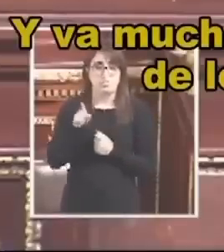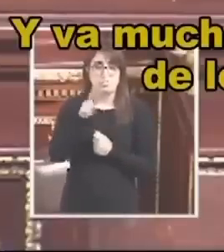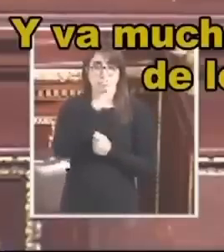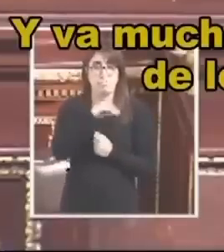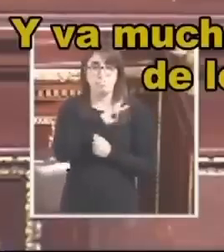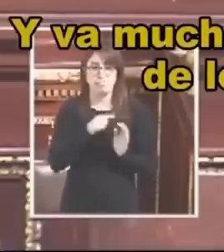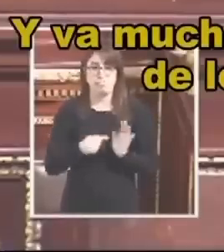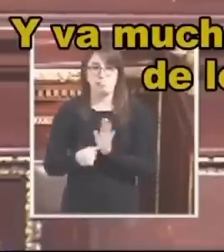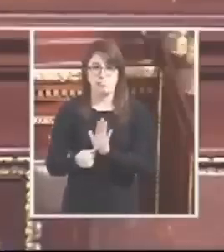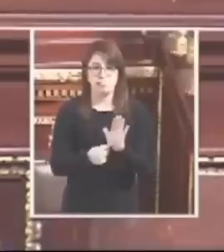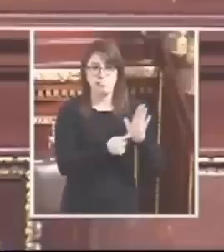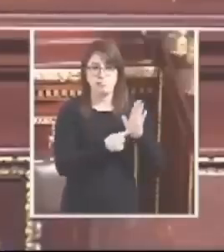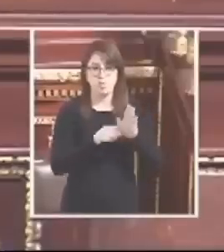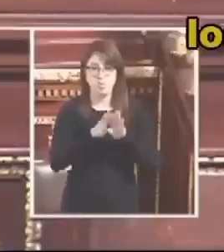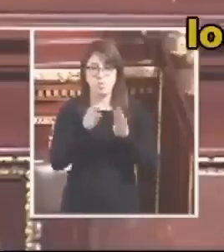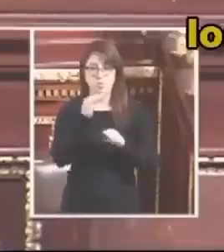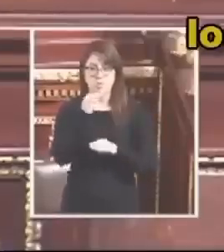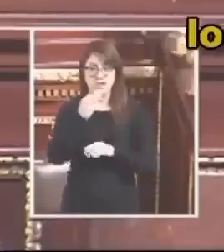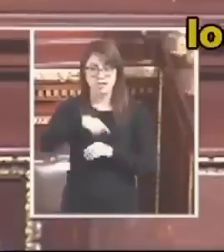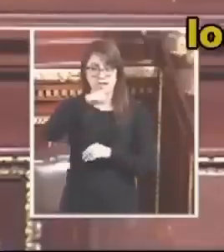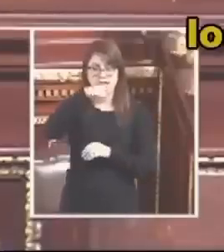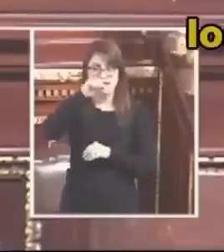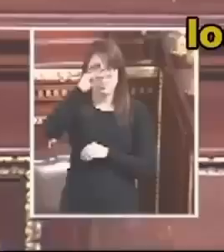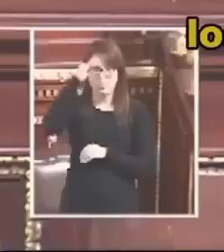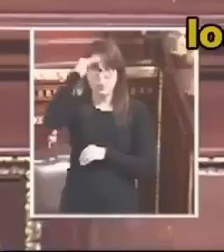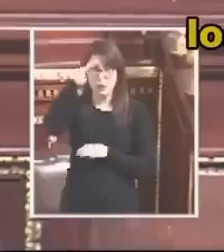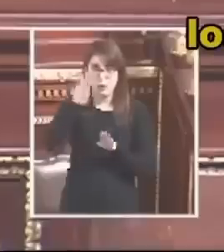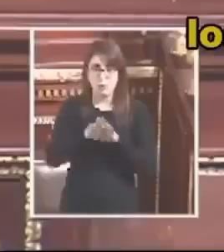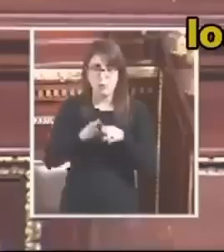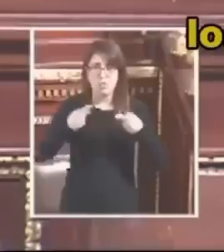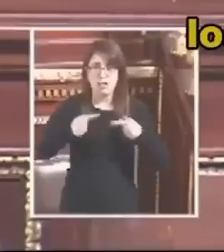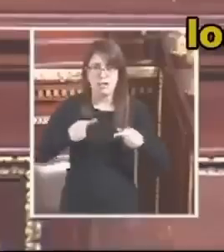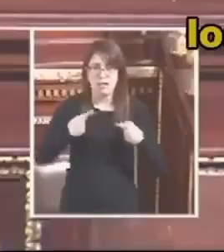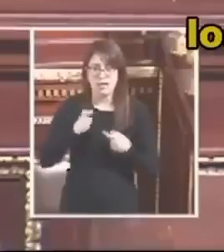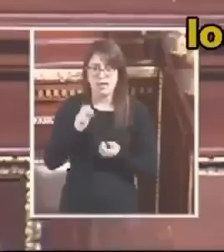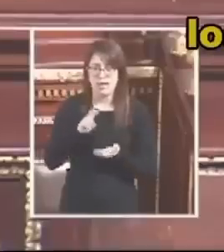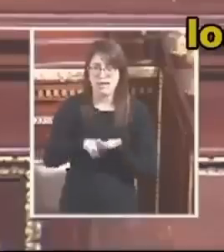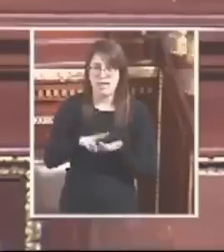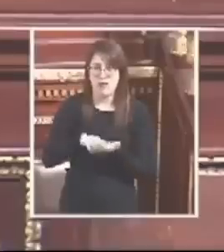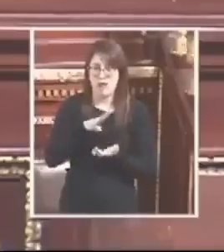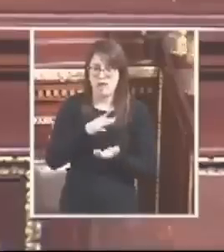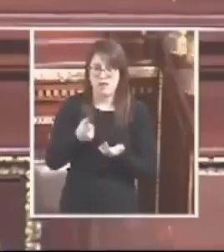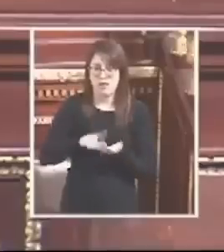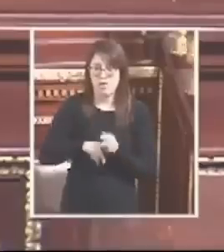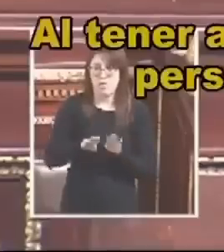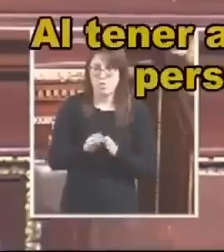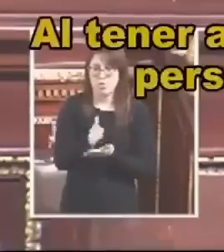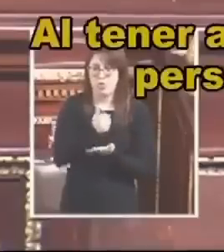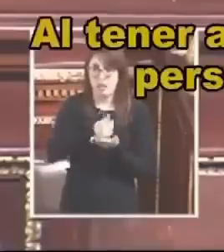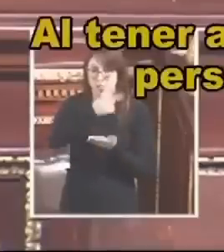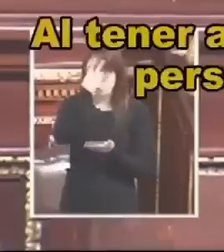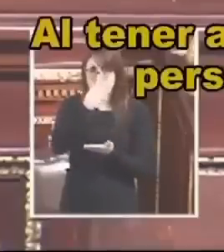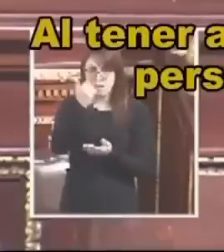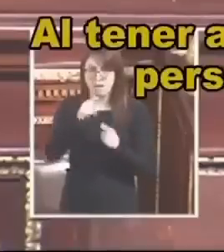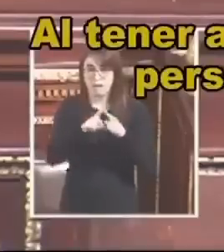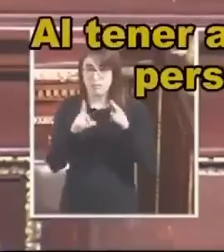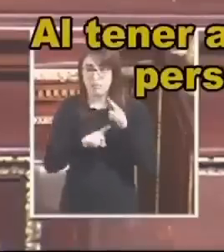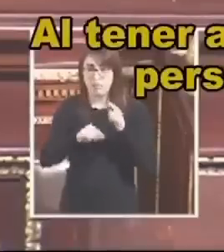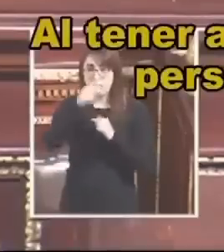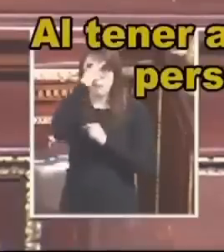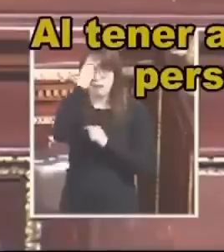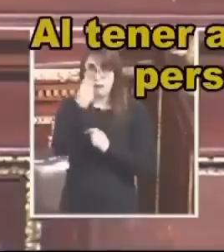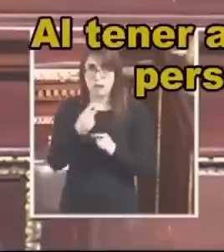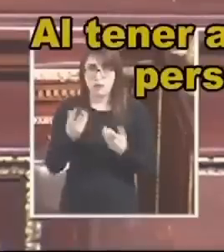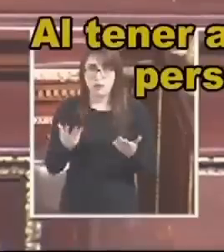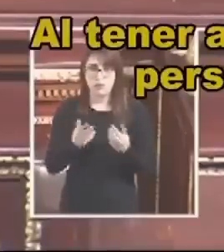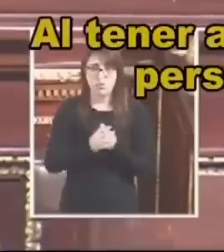lo que creemos como sociedad los valores que tenemos como país y como ciudad al tener aislado a la ciudad de